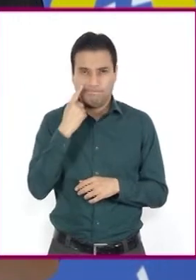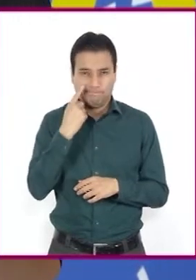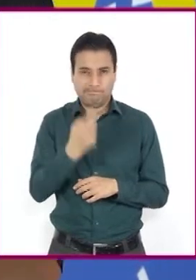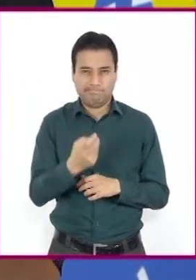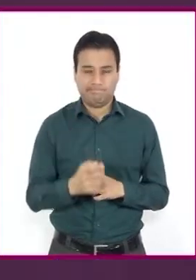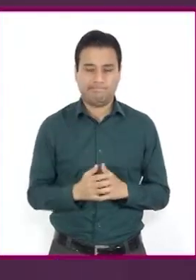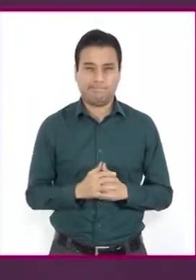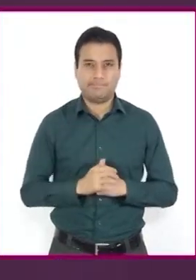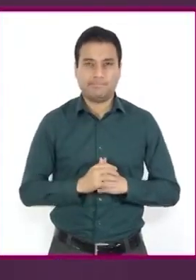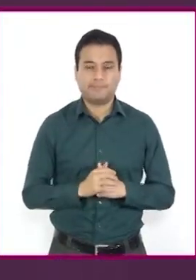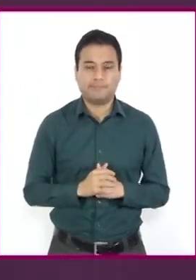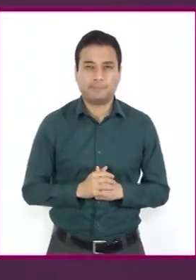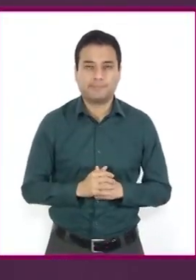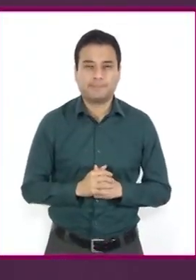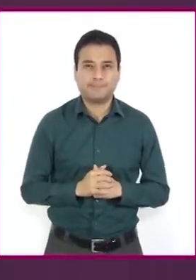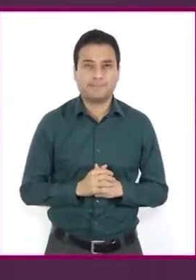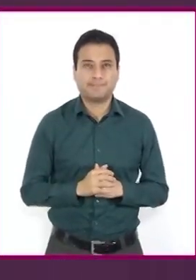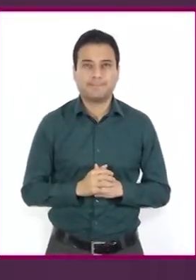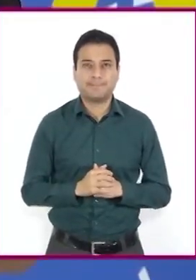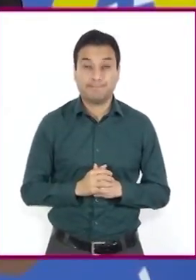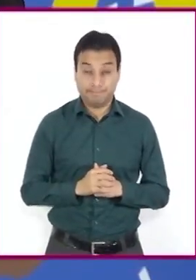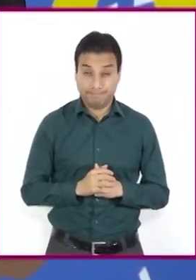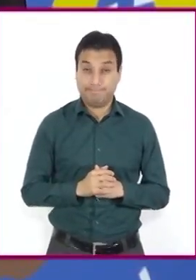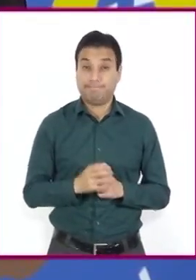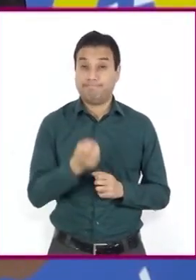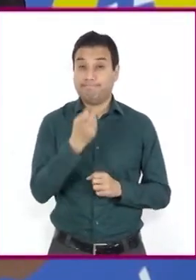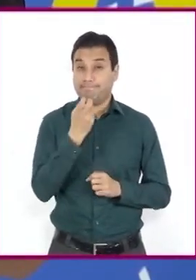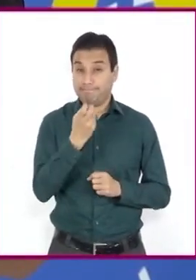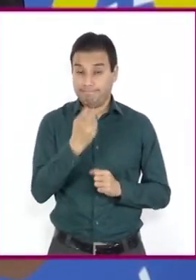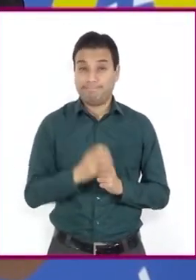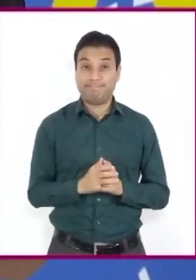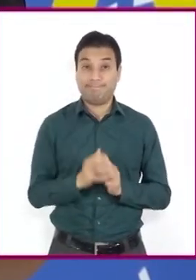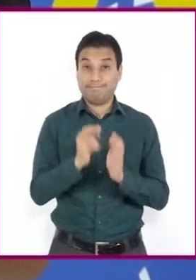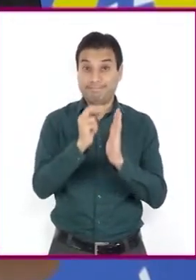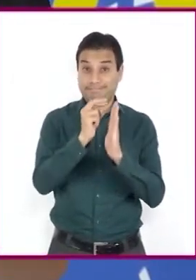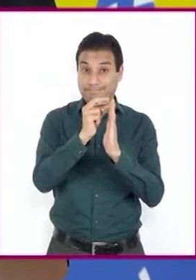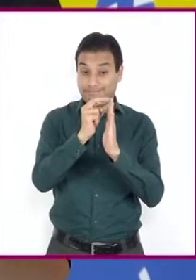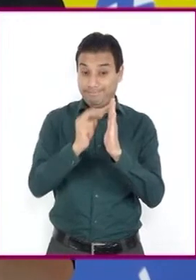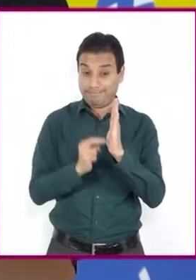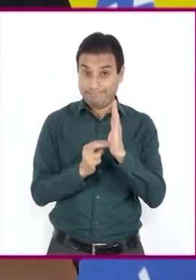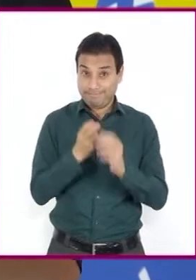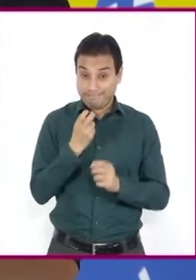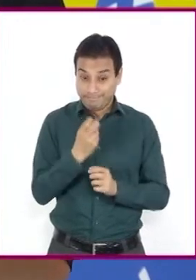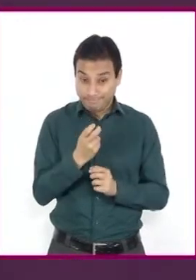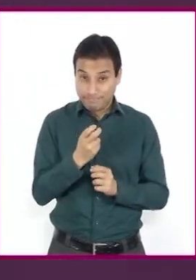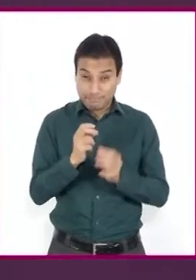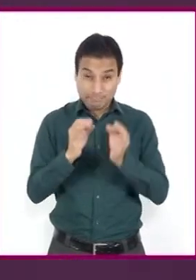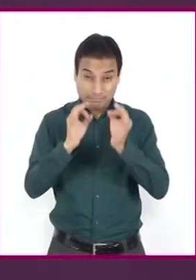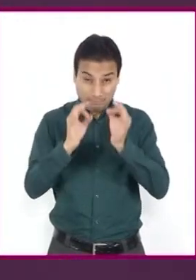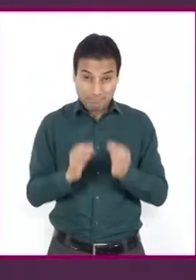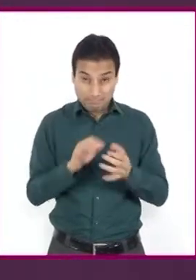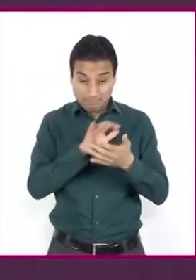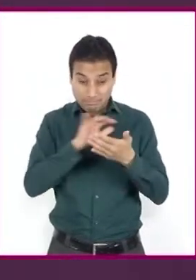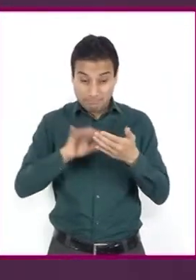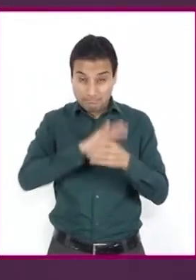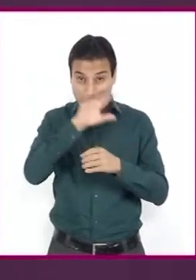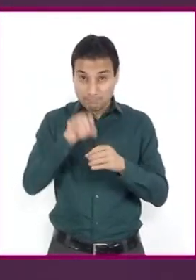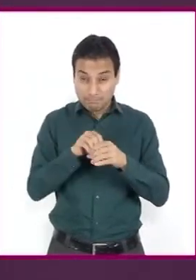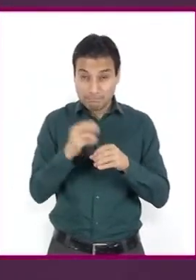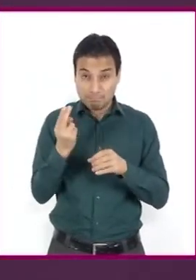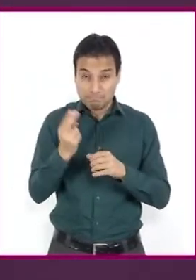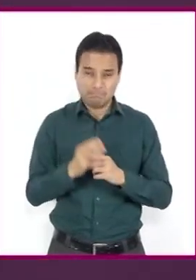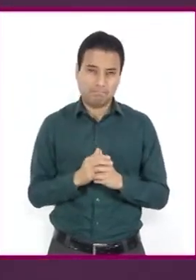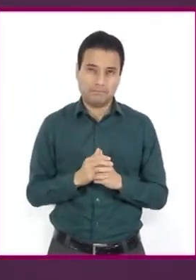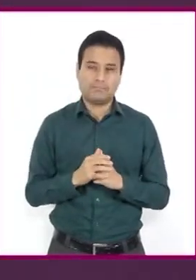en particular. Y por eso, un reglamento es un texto discontinuo. Sí. Bueno,